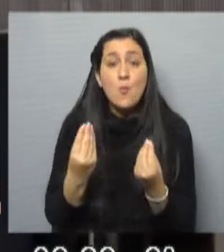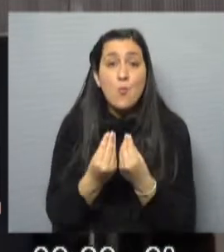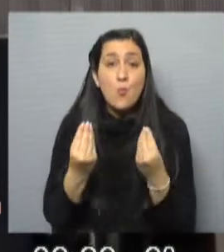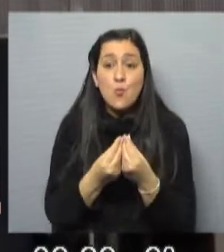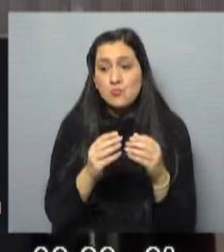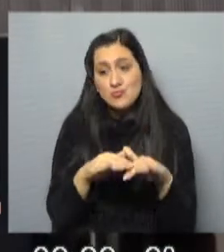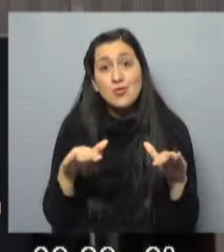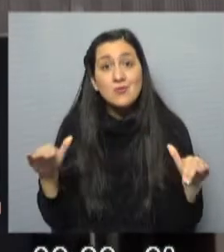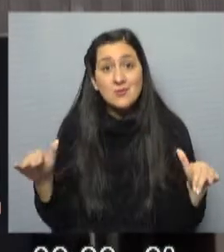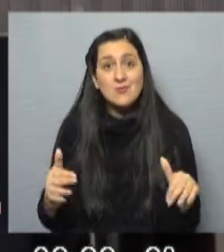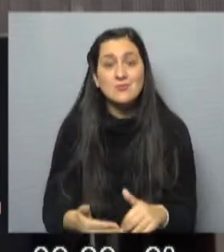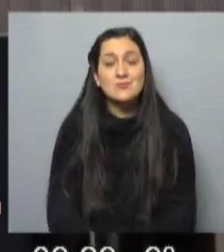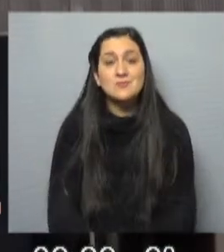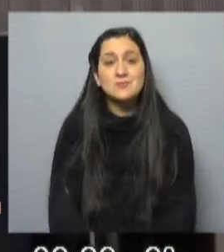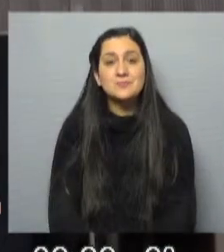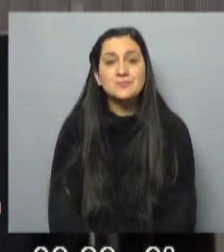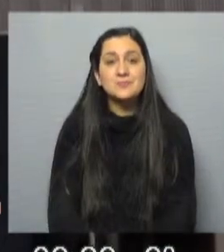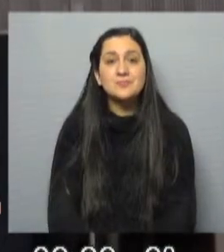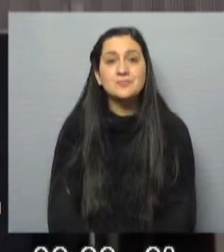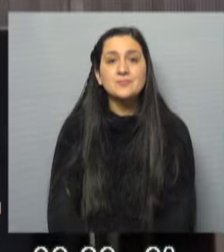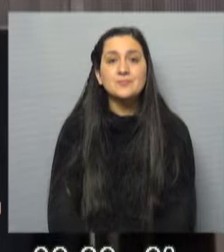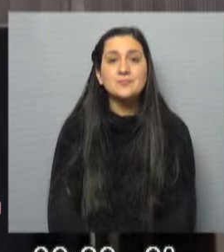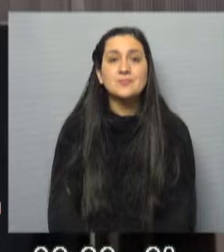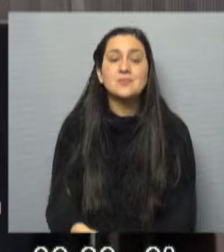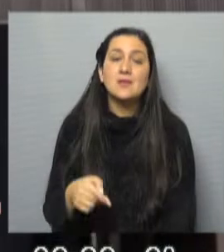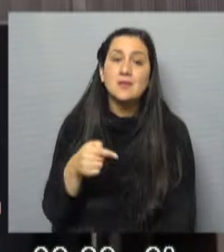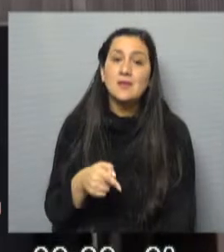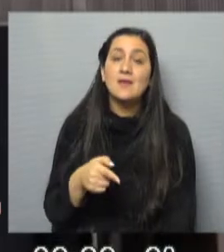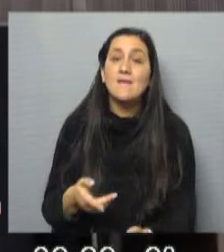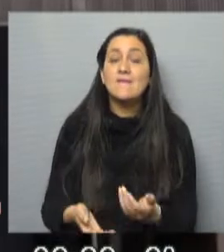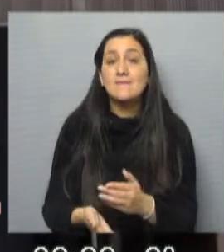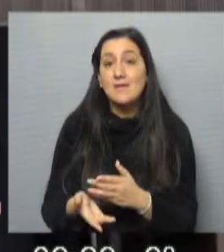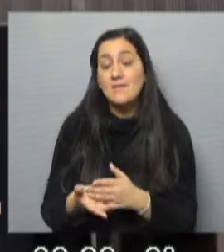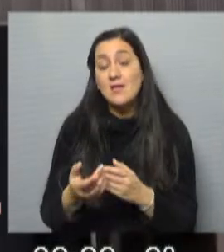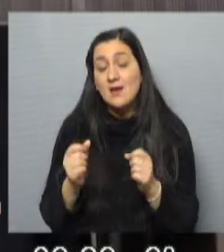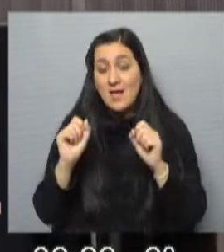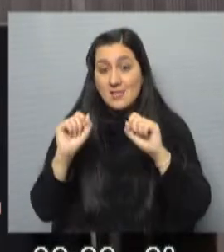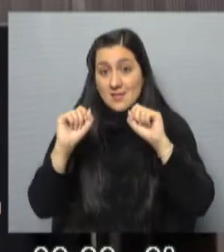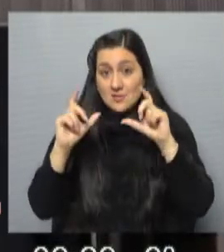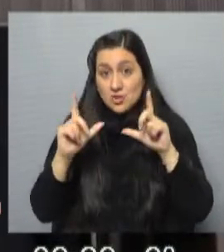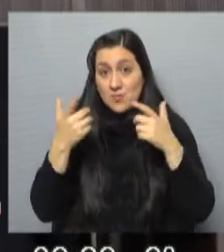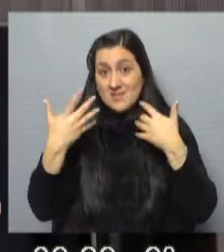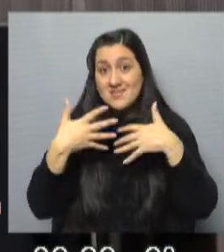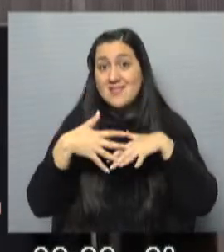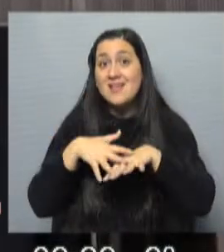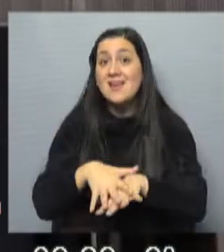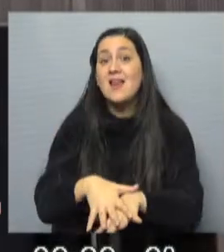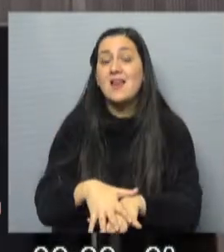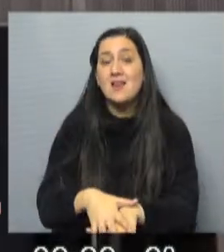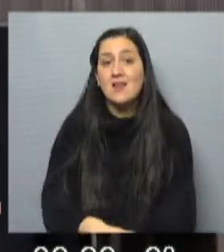que tiene una gran población. Y desde ahí vamos a brindar la atención más integral que se pueda realizar